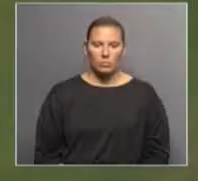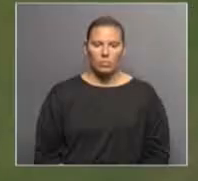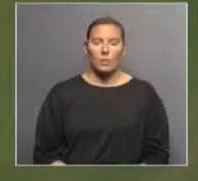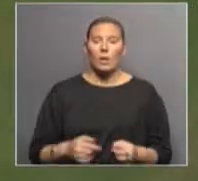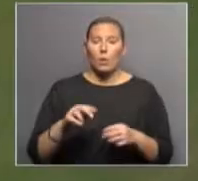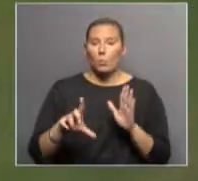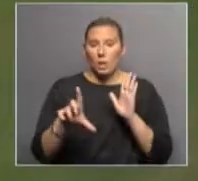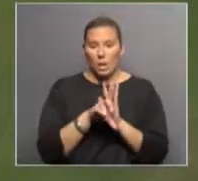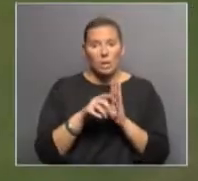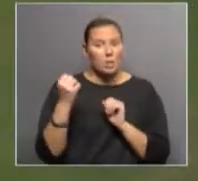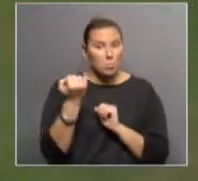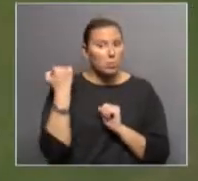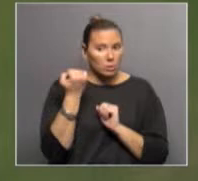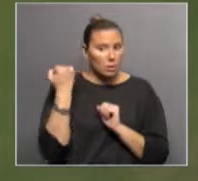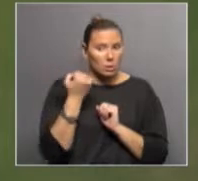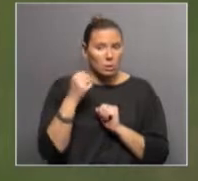Tenemos una ley muy importante,